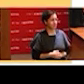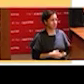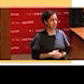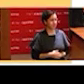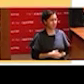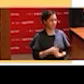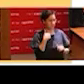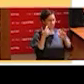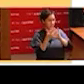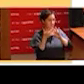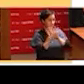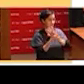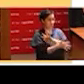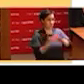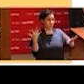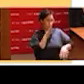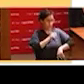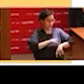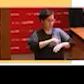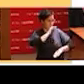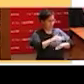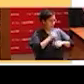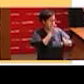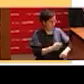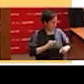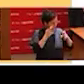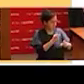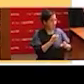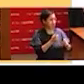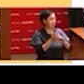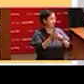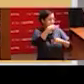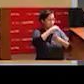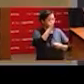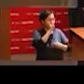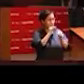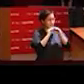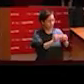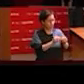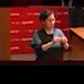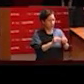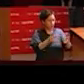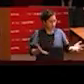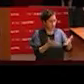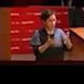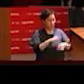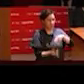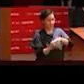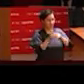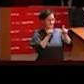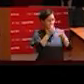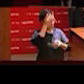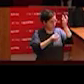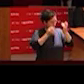por por intentar cumplir con el tiempo pues hablamos desde todo todo el desarrollo de un programa destinado al fomento de emprendedores